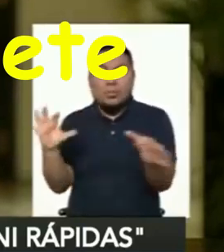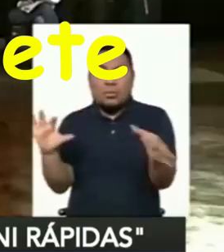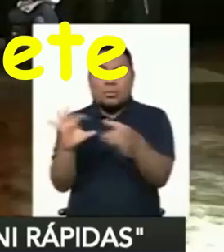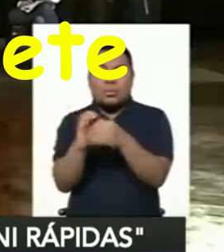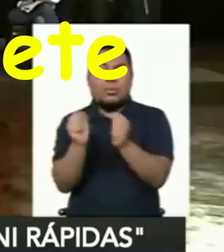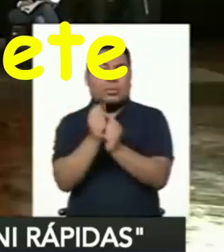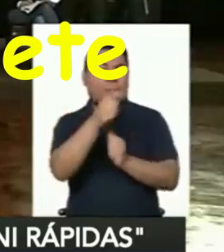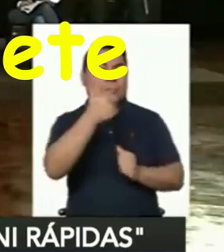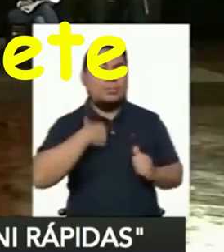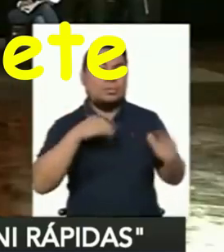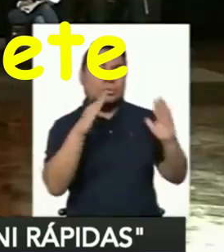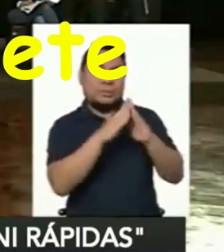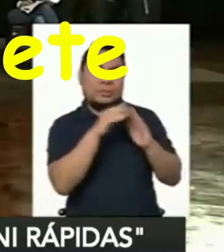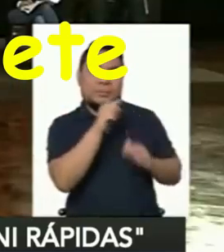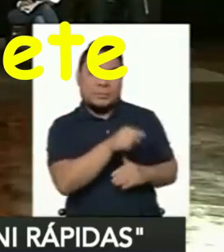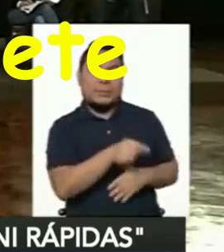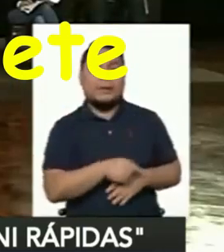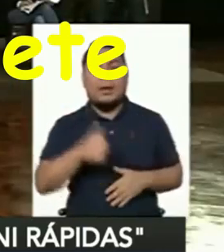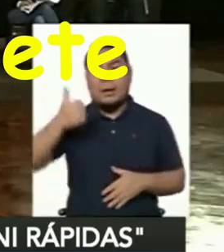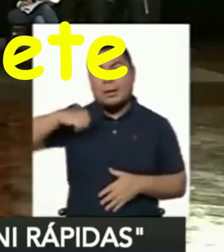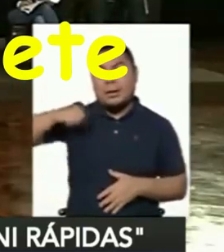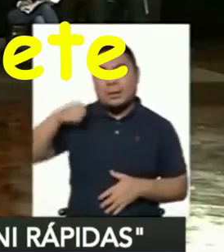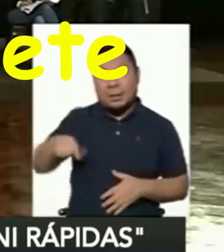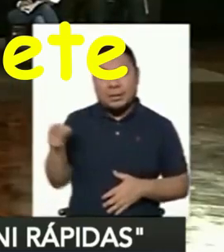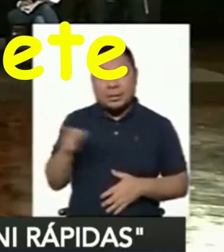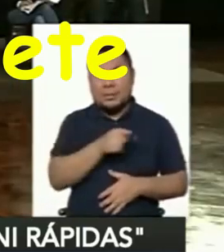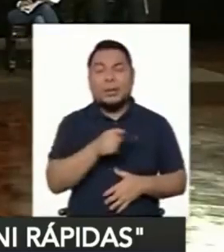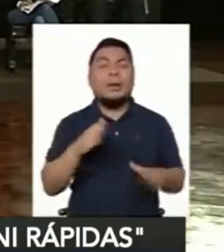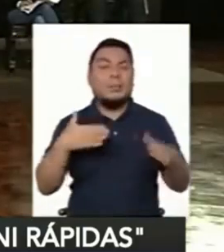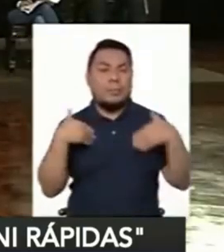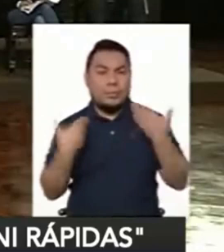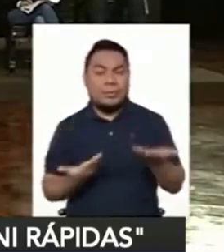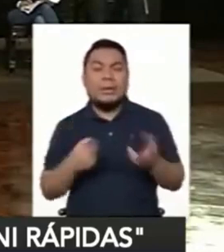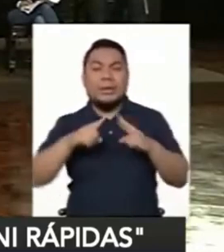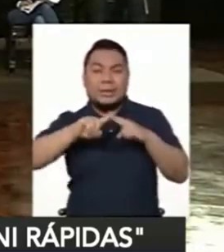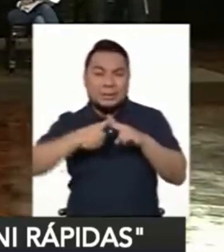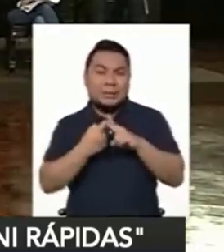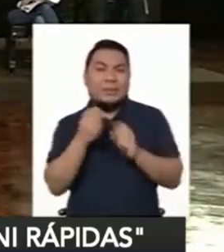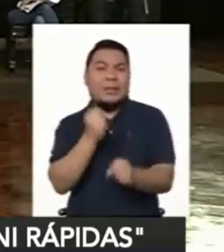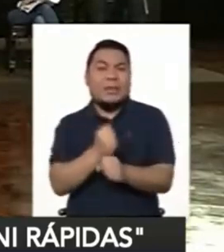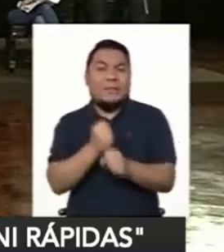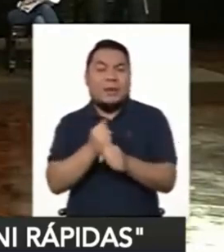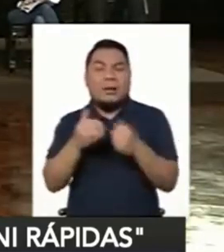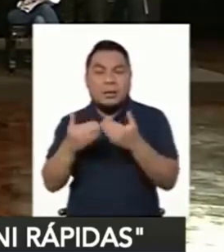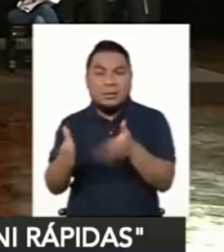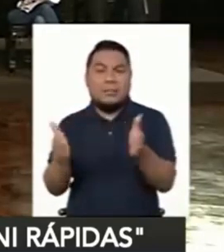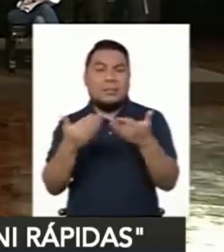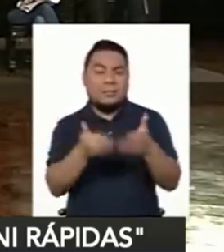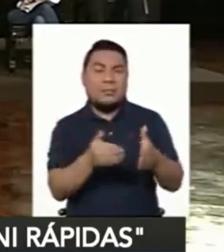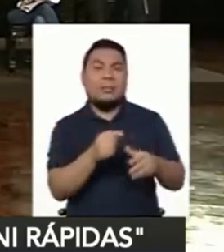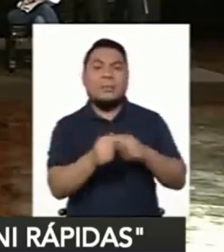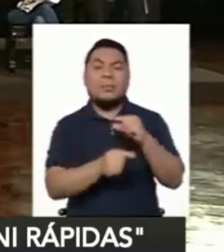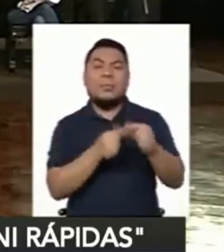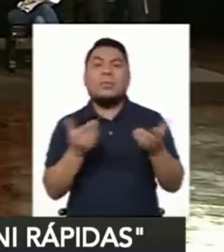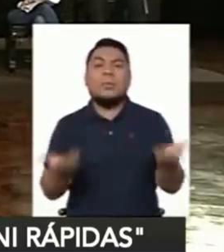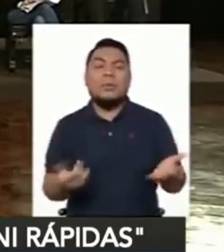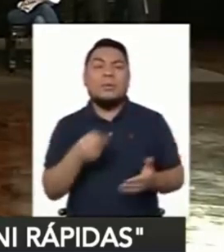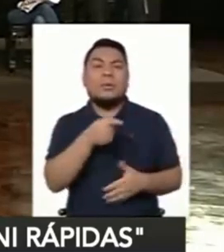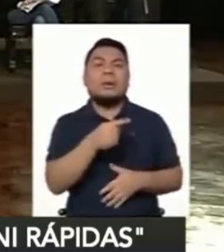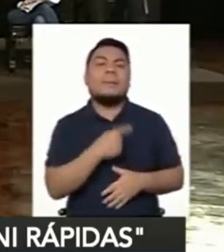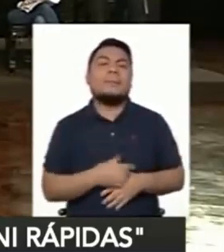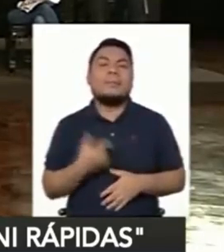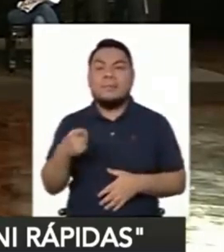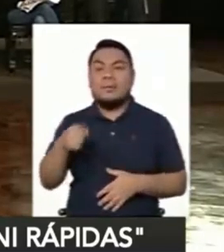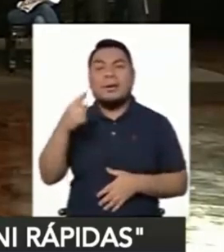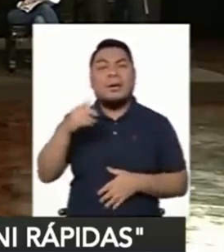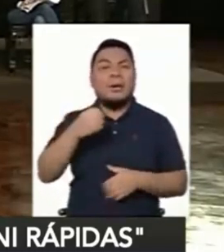con los municipios, con los alcaldes, poder iniciar actividades en los